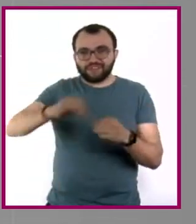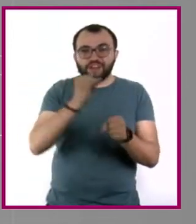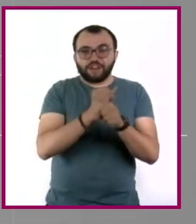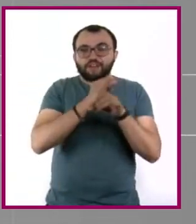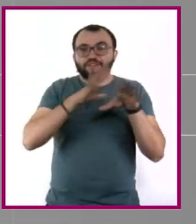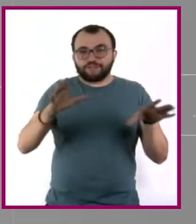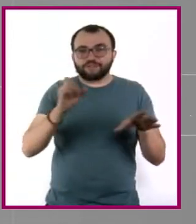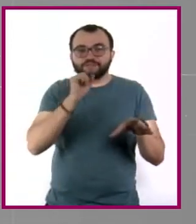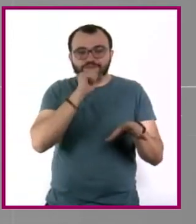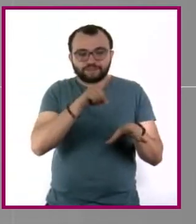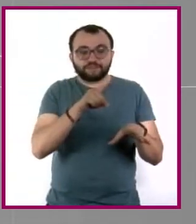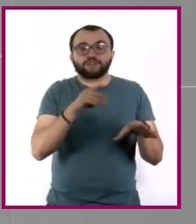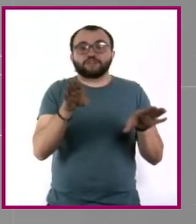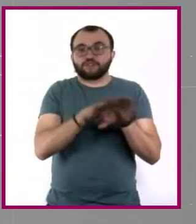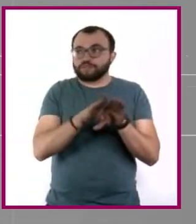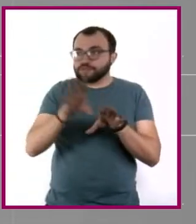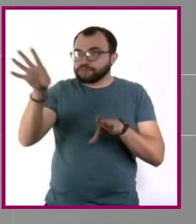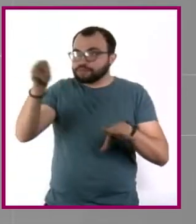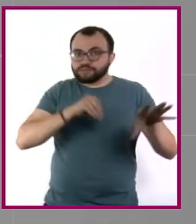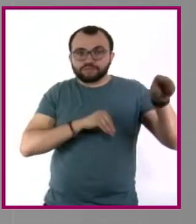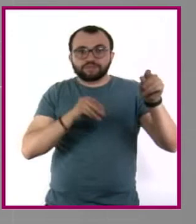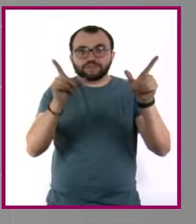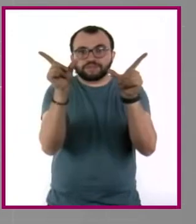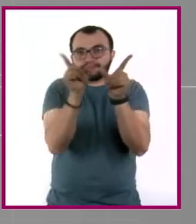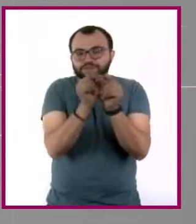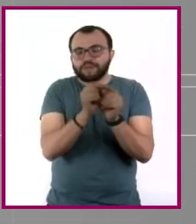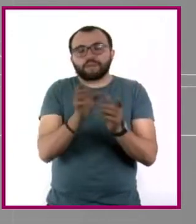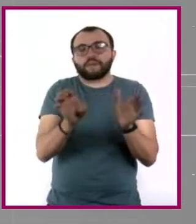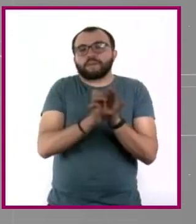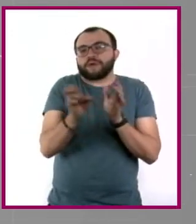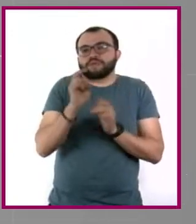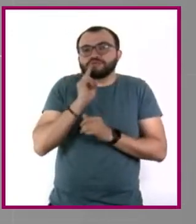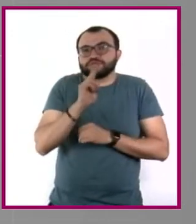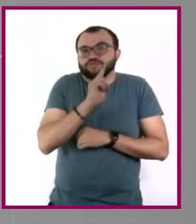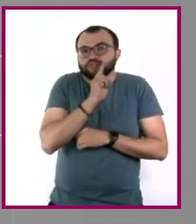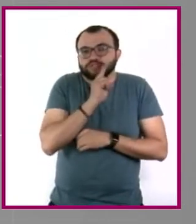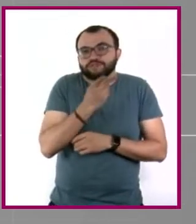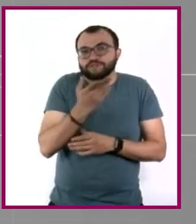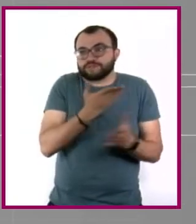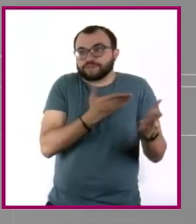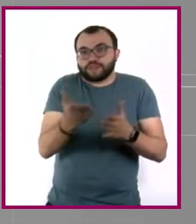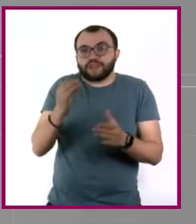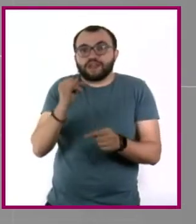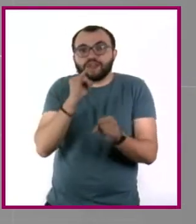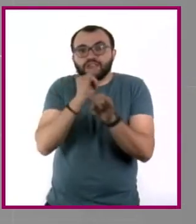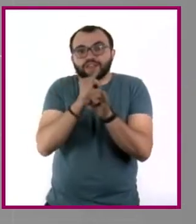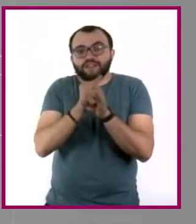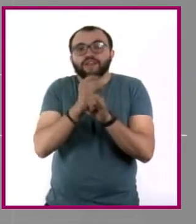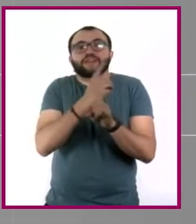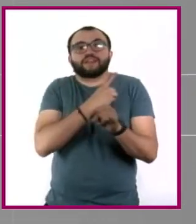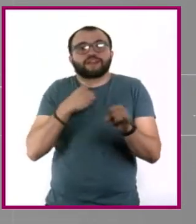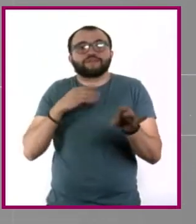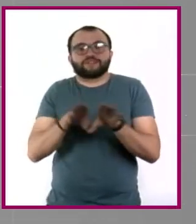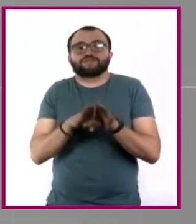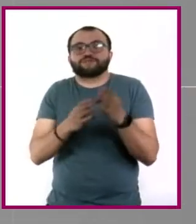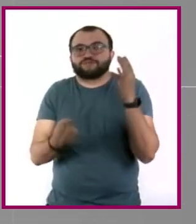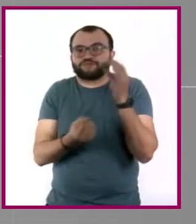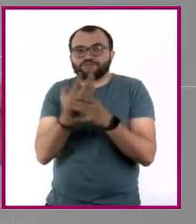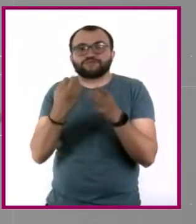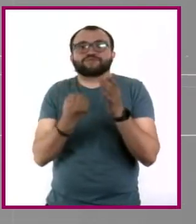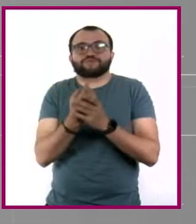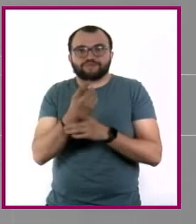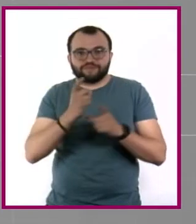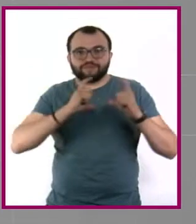está presentada de manera resumida. Las noticias, por ejemplo, con la llegada de Internet se han tenido que adaptar a nuevas plataformas.